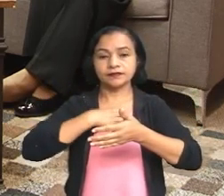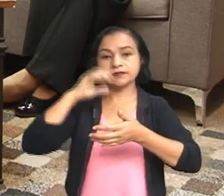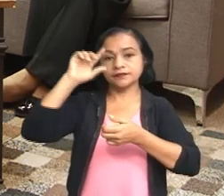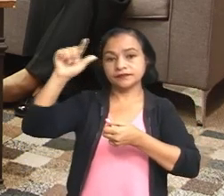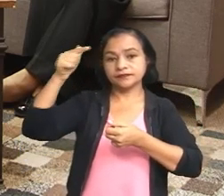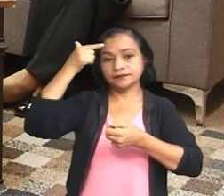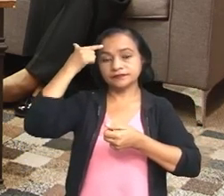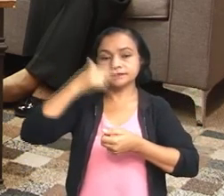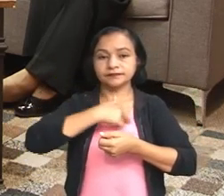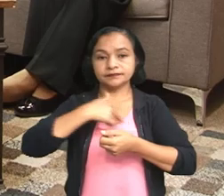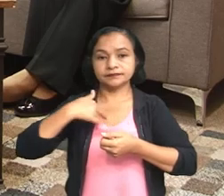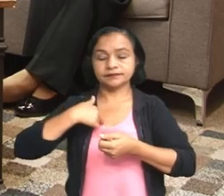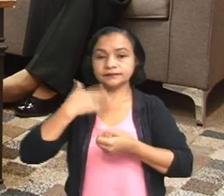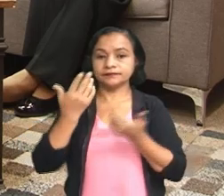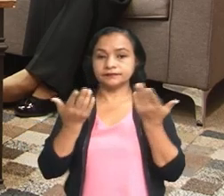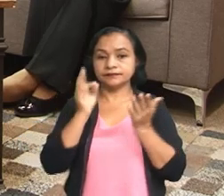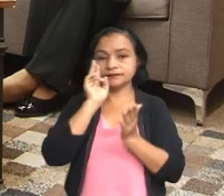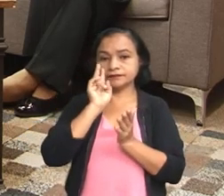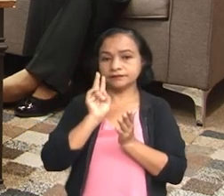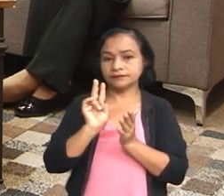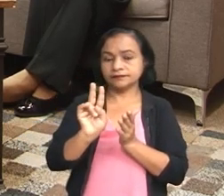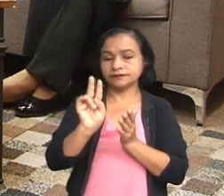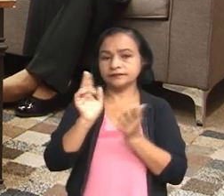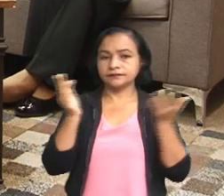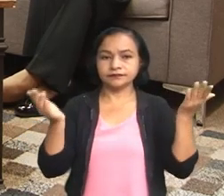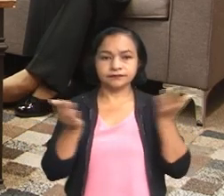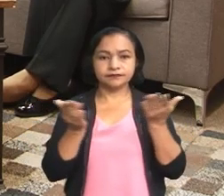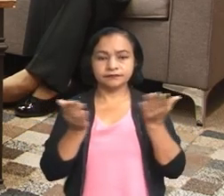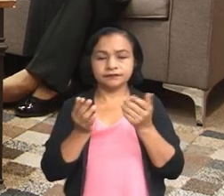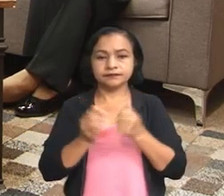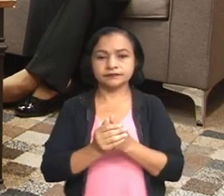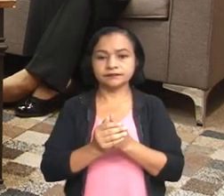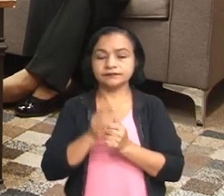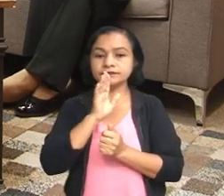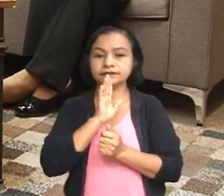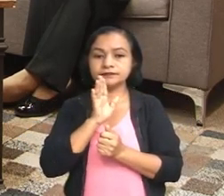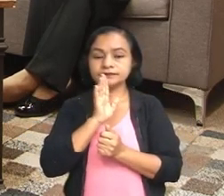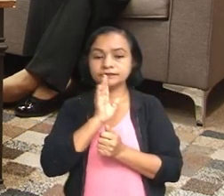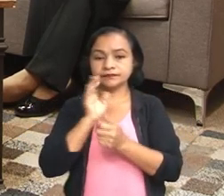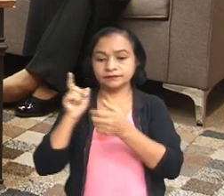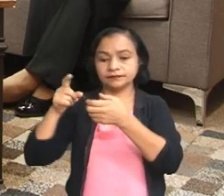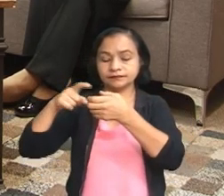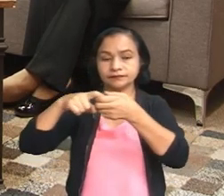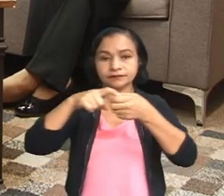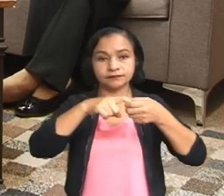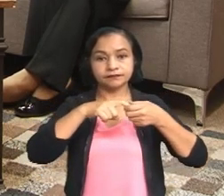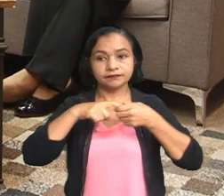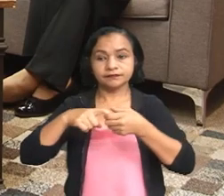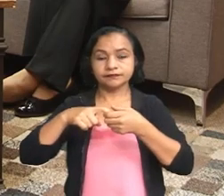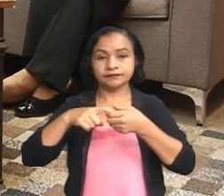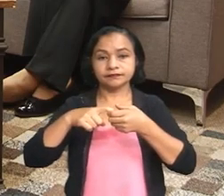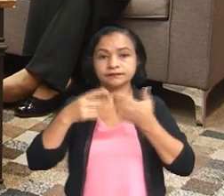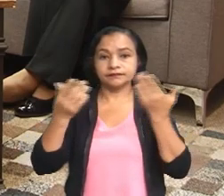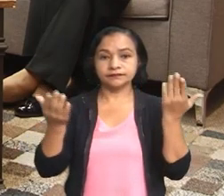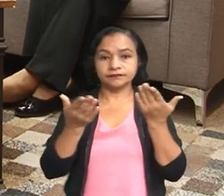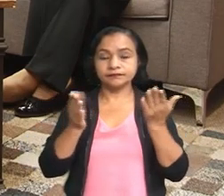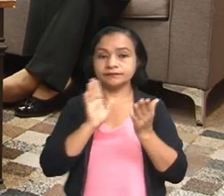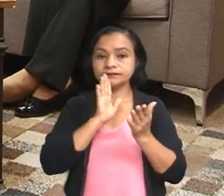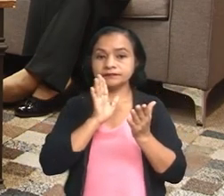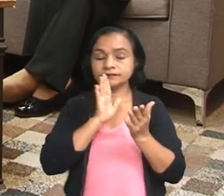hace, y yo lo veo desde dos puntos de vista. Cuando hablamos de esa coordinación, veámoslo también